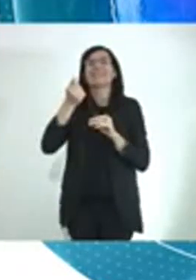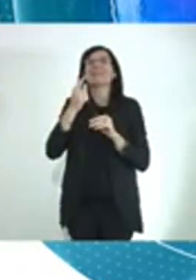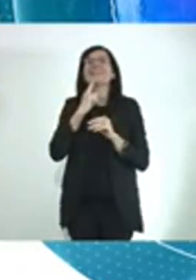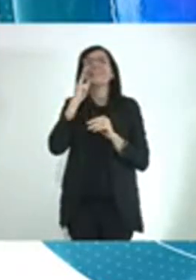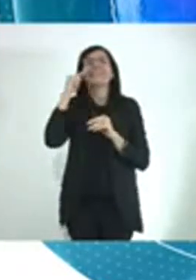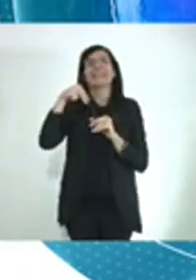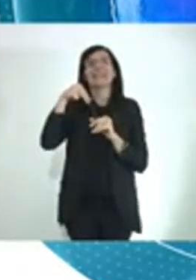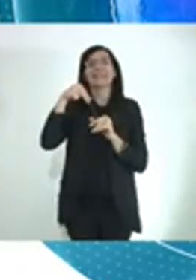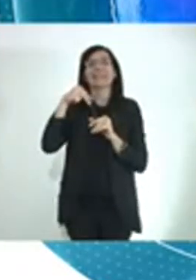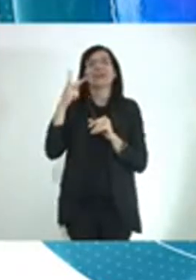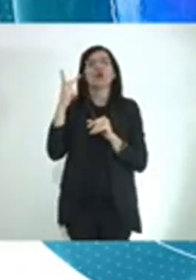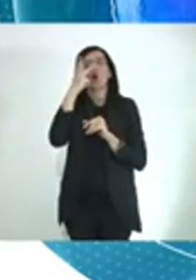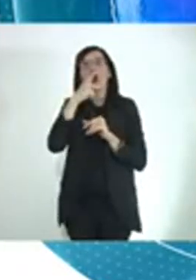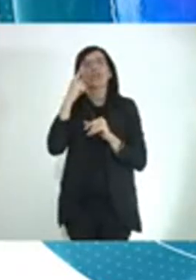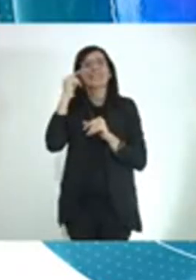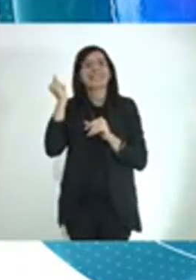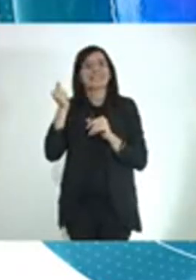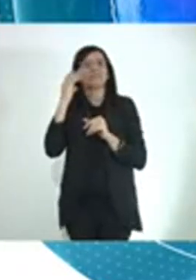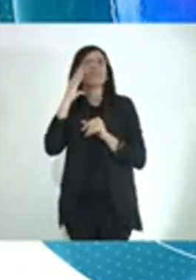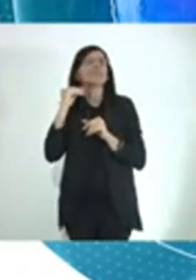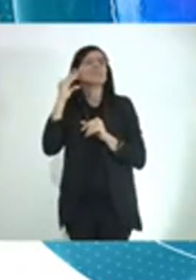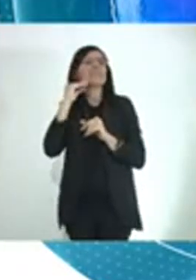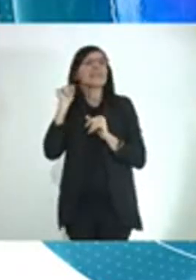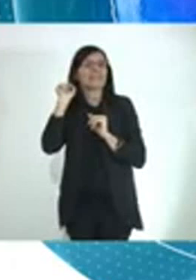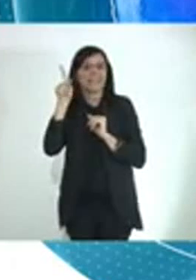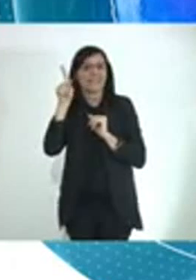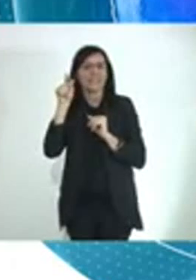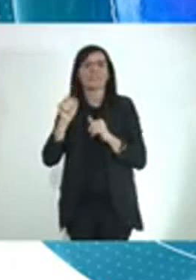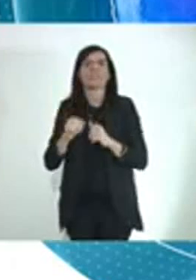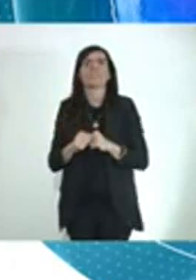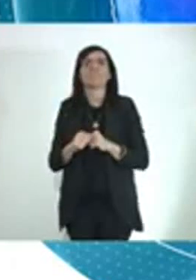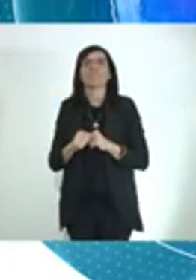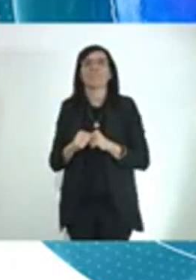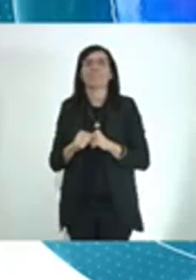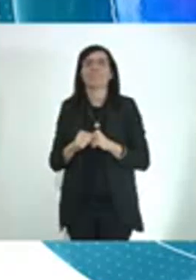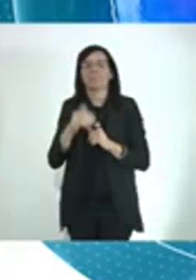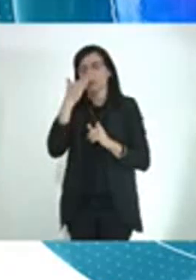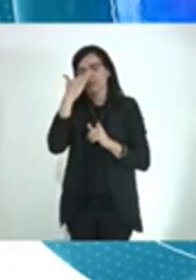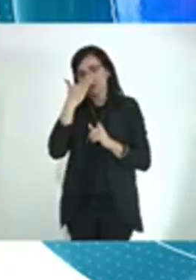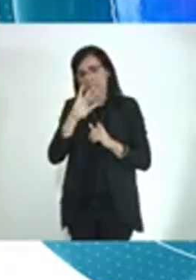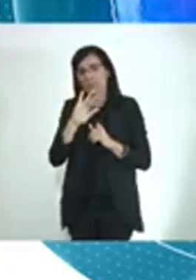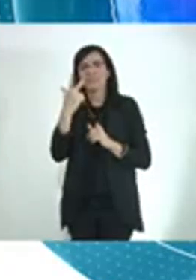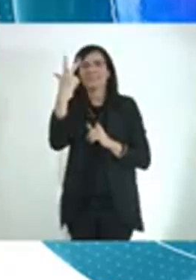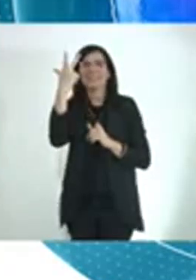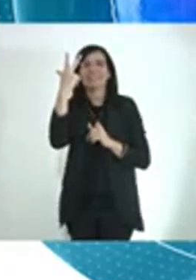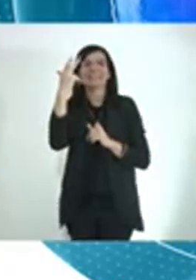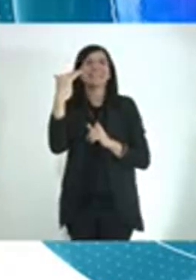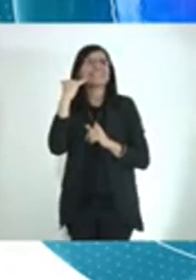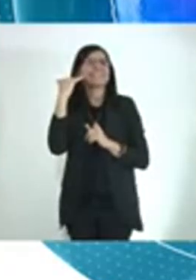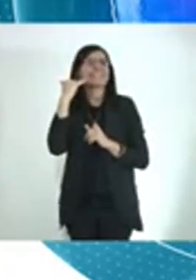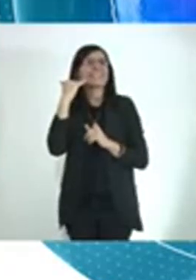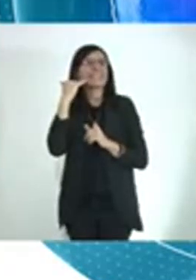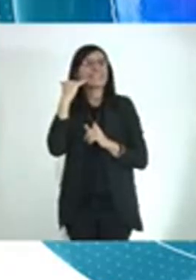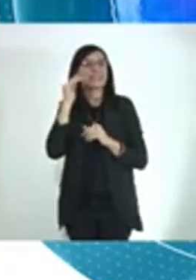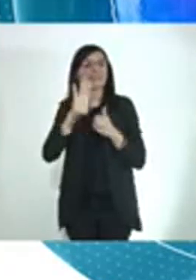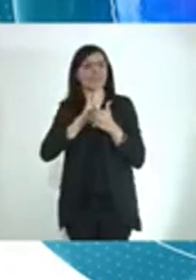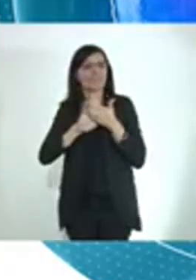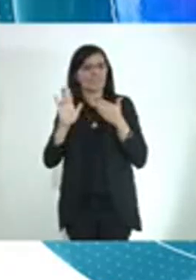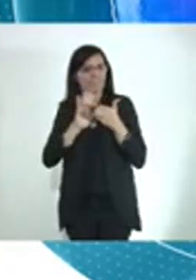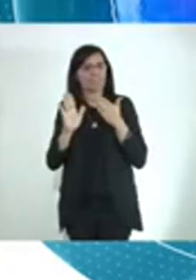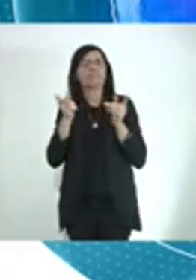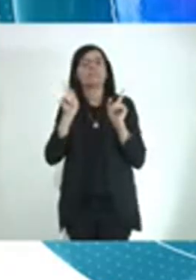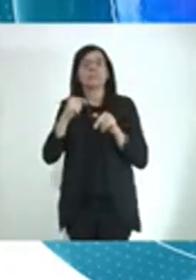Hutchin y Anna Britton de Inglaterra. Perfecto, luego a las 3 de la tarde otra conferencia con